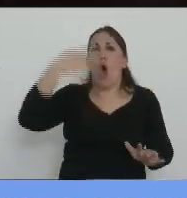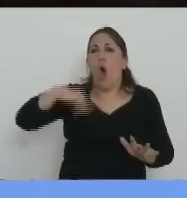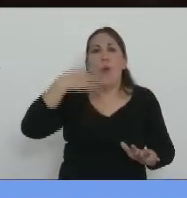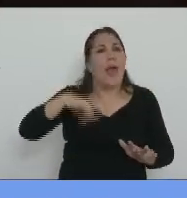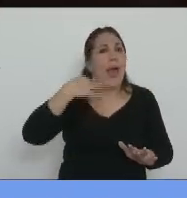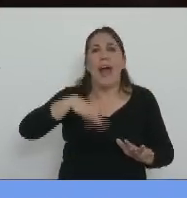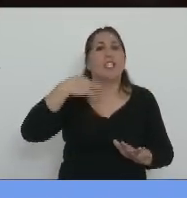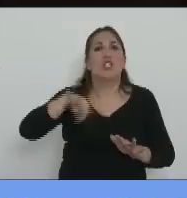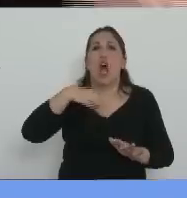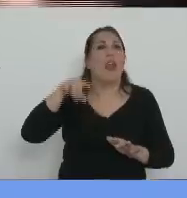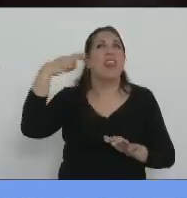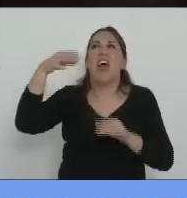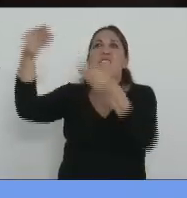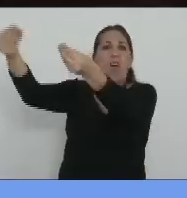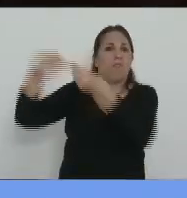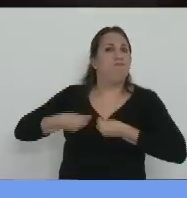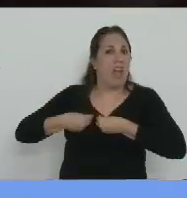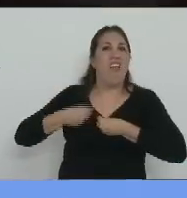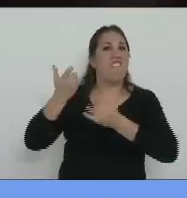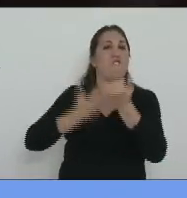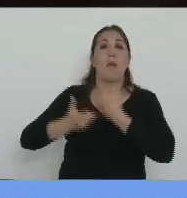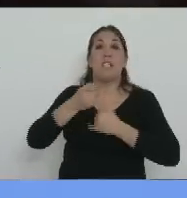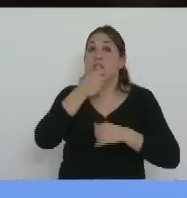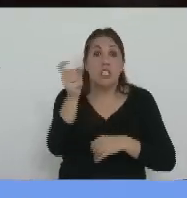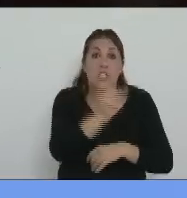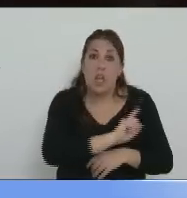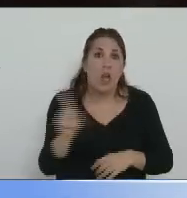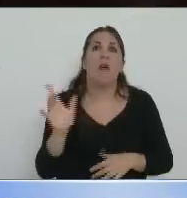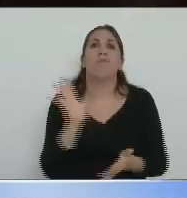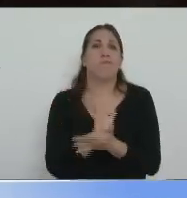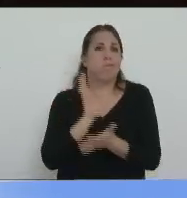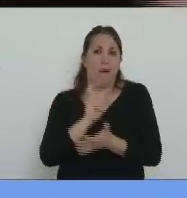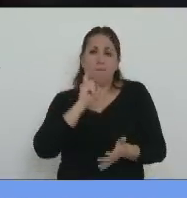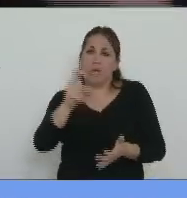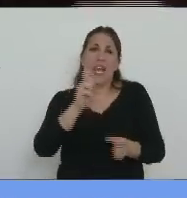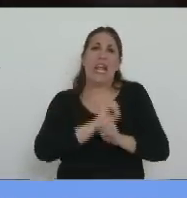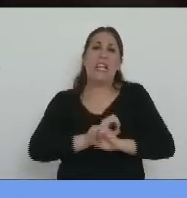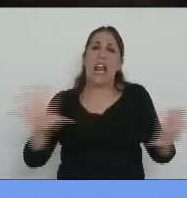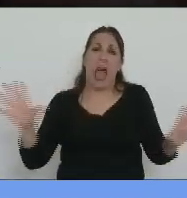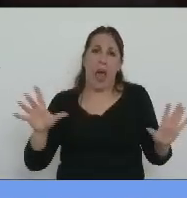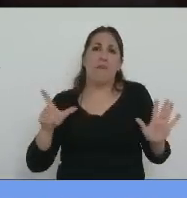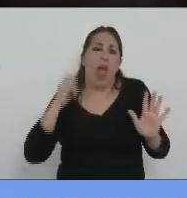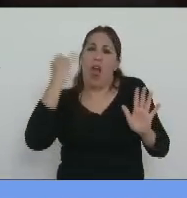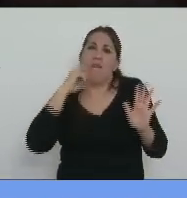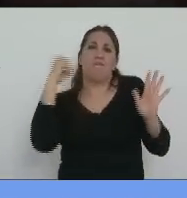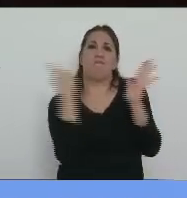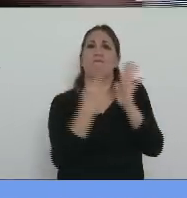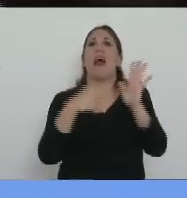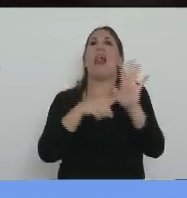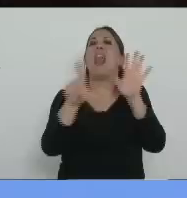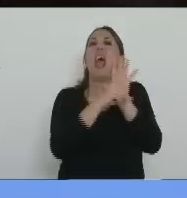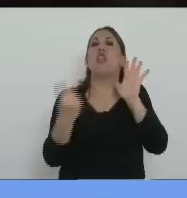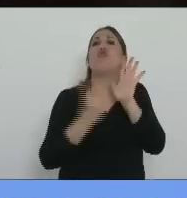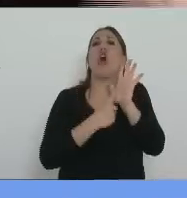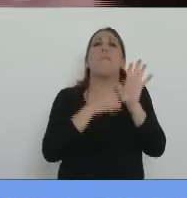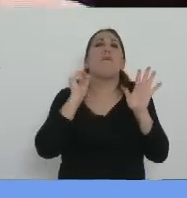esa información y si no tiene que considerar los falta graves de acuerdo a la normativa en la ley ética financiera que puede